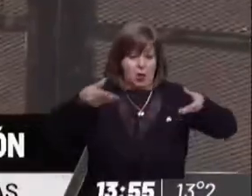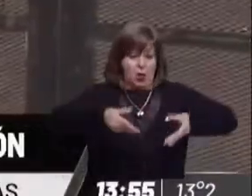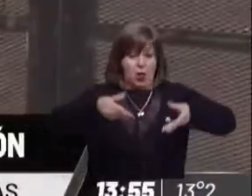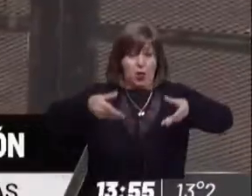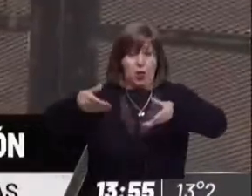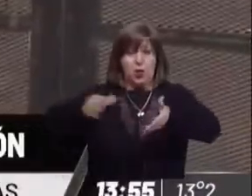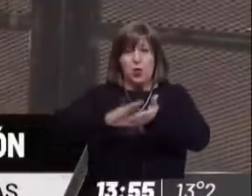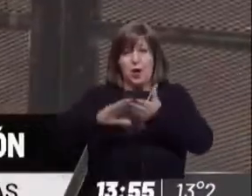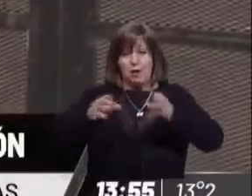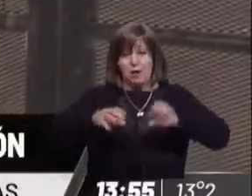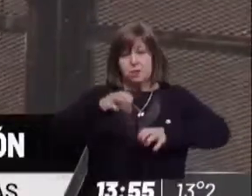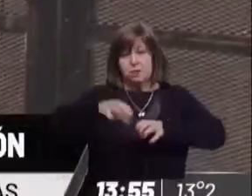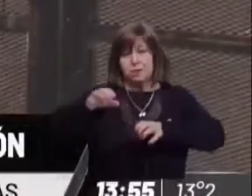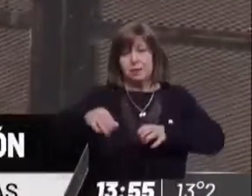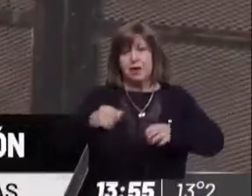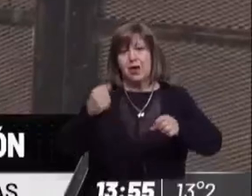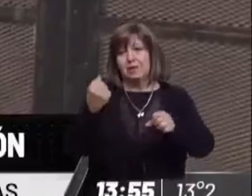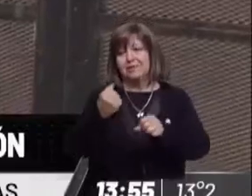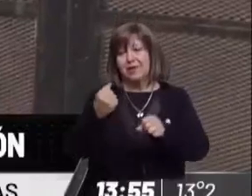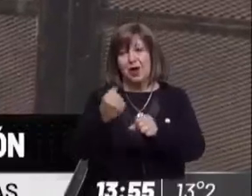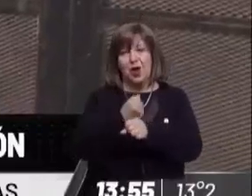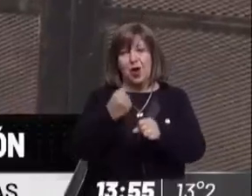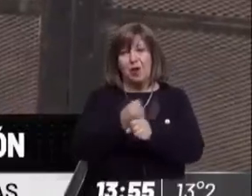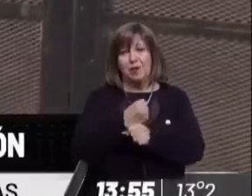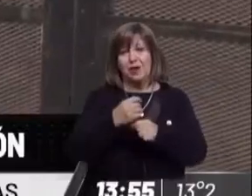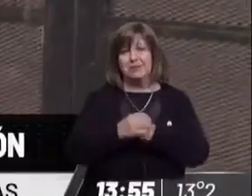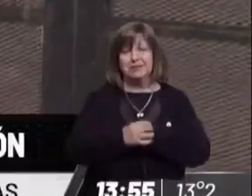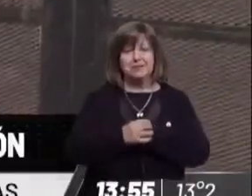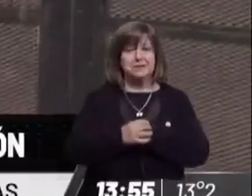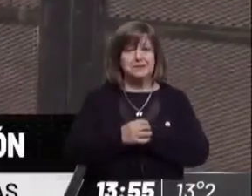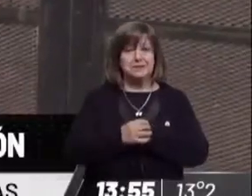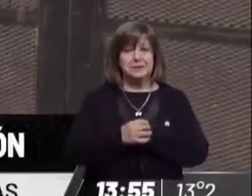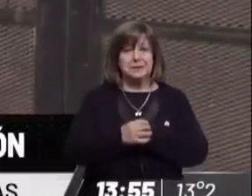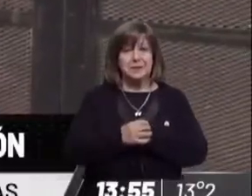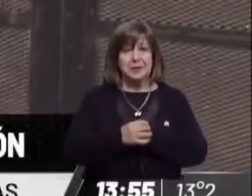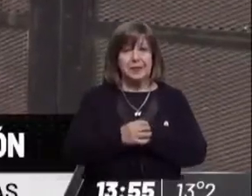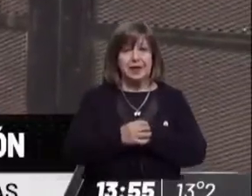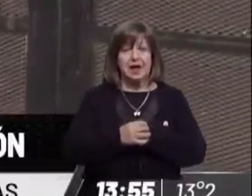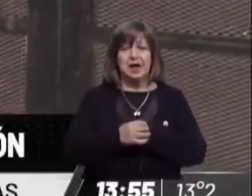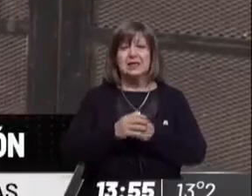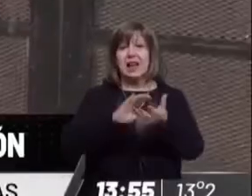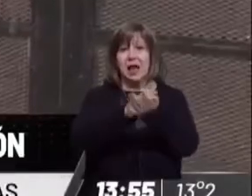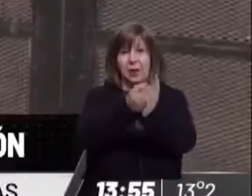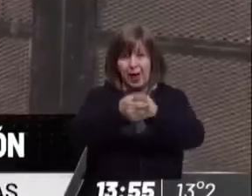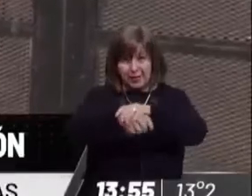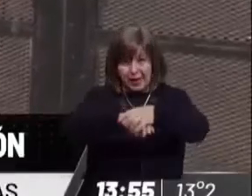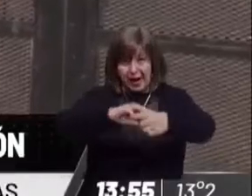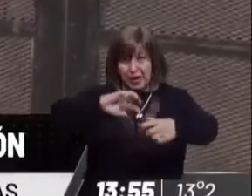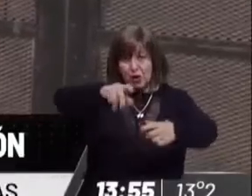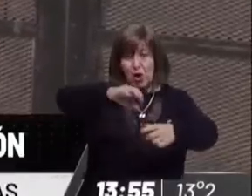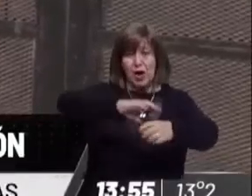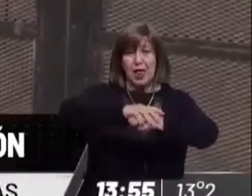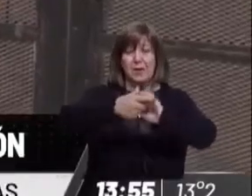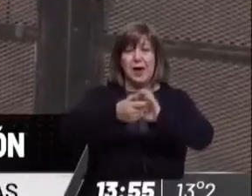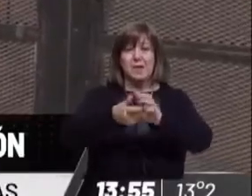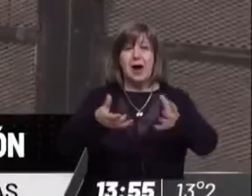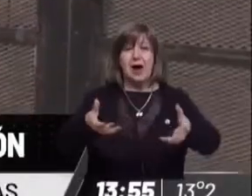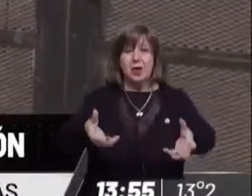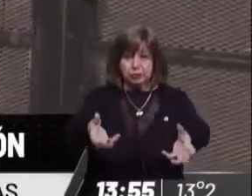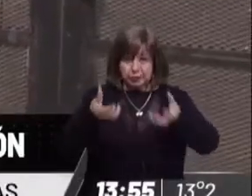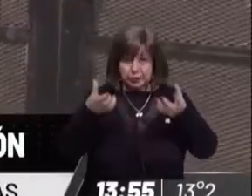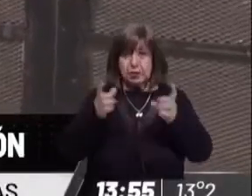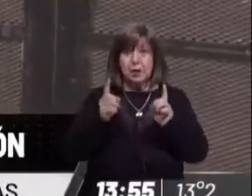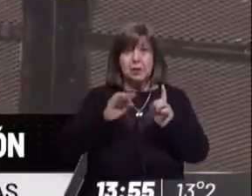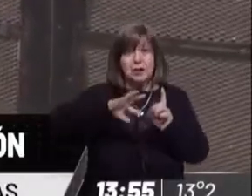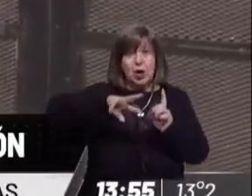cambiar todo. Pero sí, es un gran daño que se hace a toda la comunidad educativa. No se ha filtrado. Hay que cambiar todo, lavamanos también, de un baño, por ejemplo, se llevaron